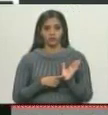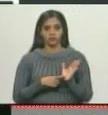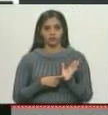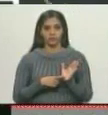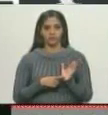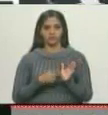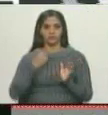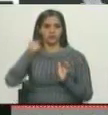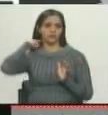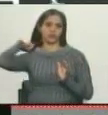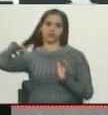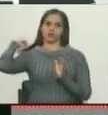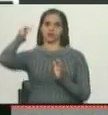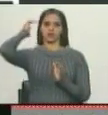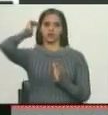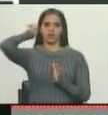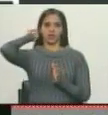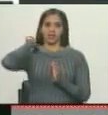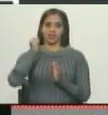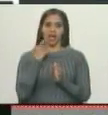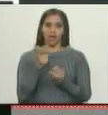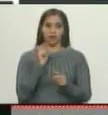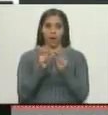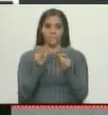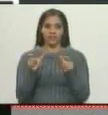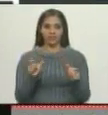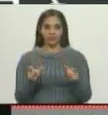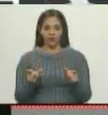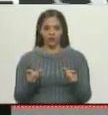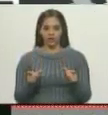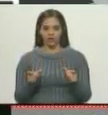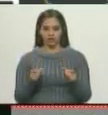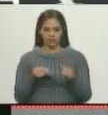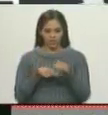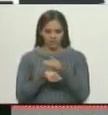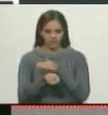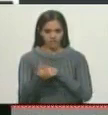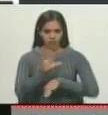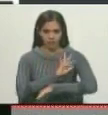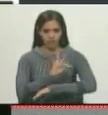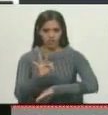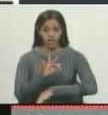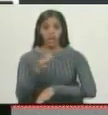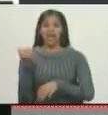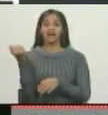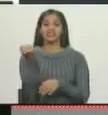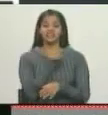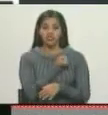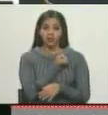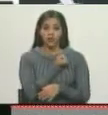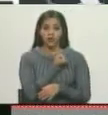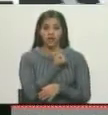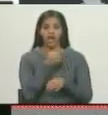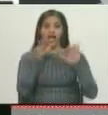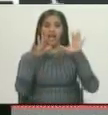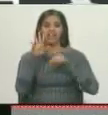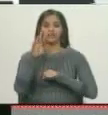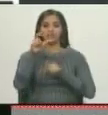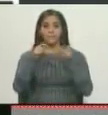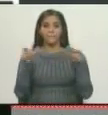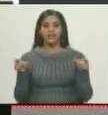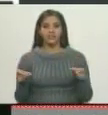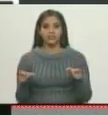Inclusive calculan que uno de estos personas en El Paso, en Texas, asesinó a 14 personas